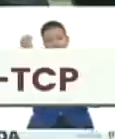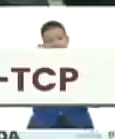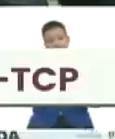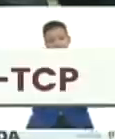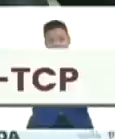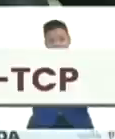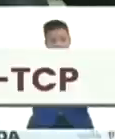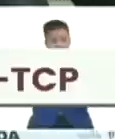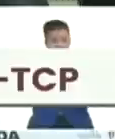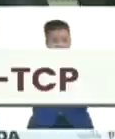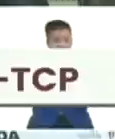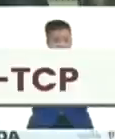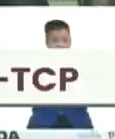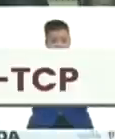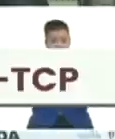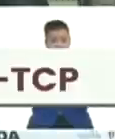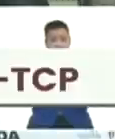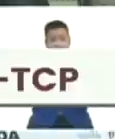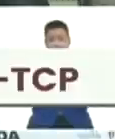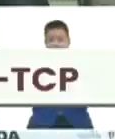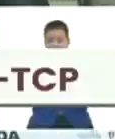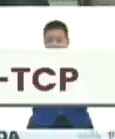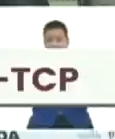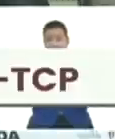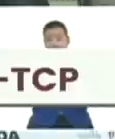han tenido los efectos sin